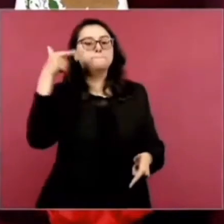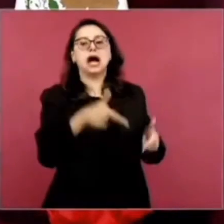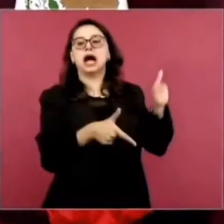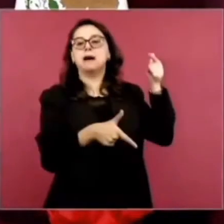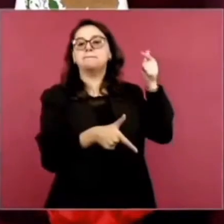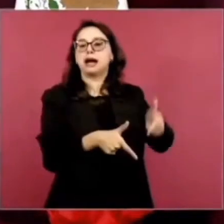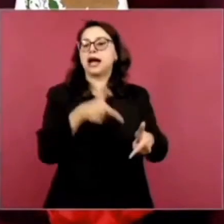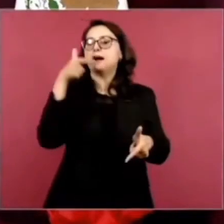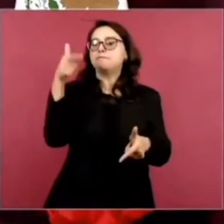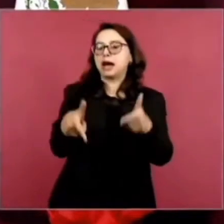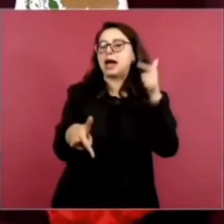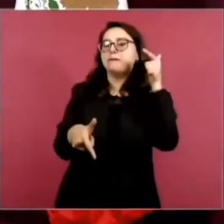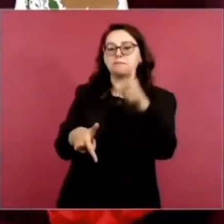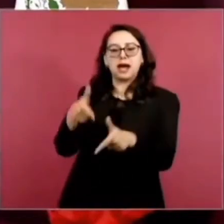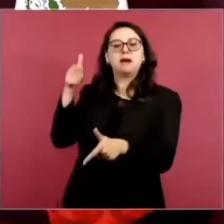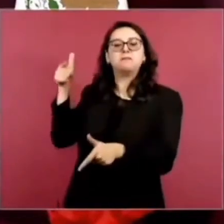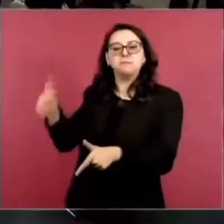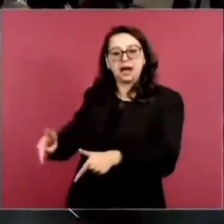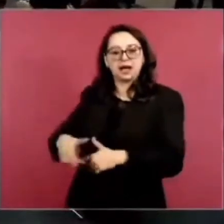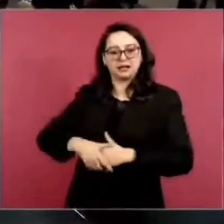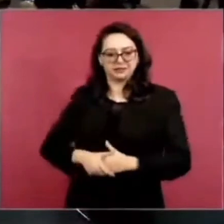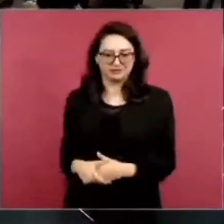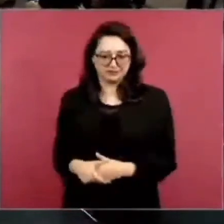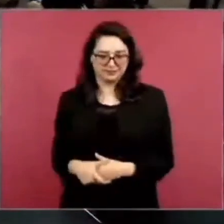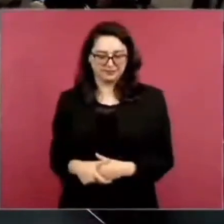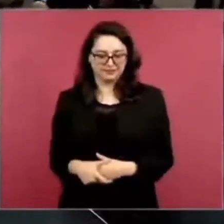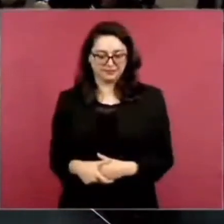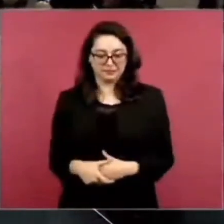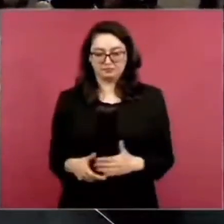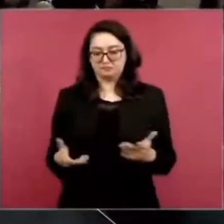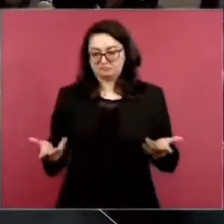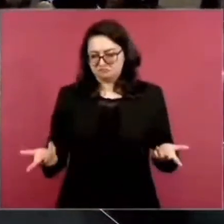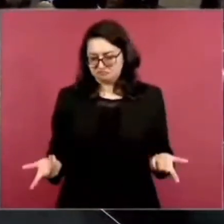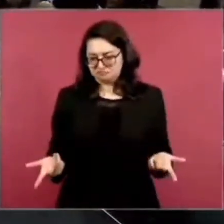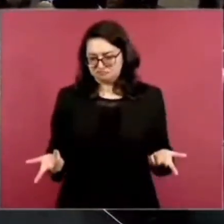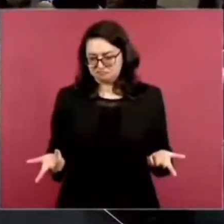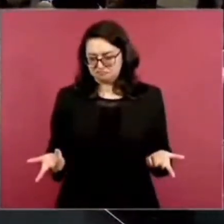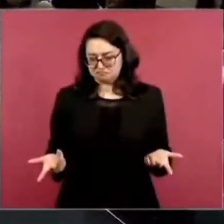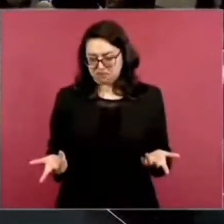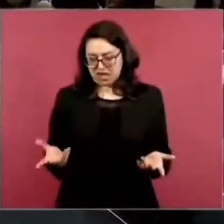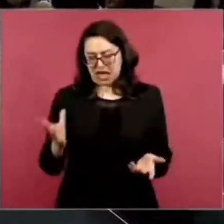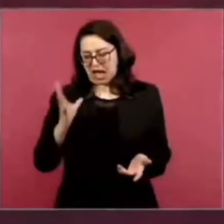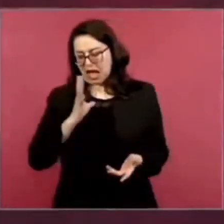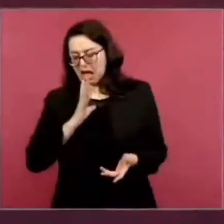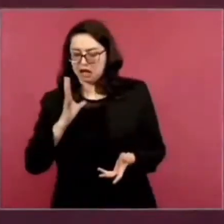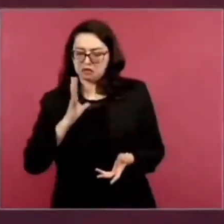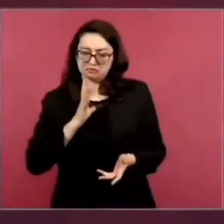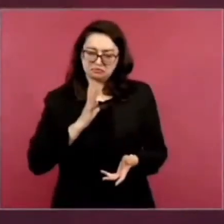Hay 2, 3 cosas en las que yo estoy